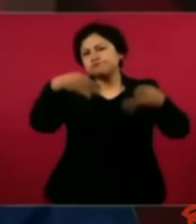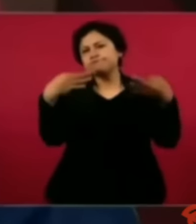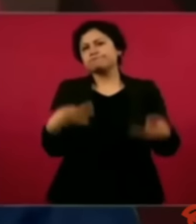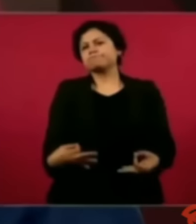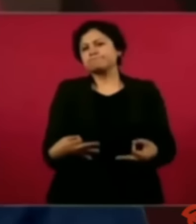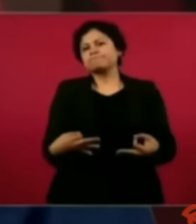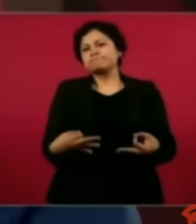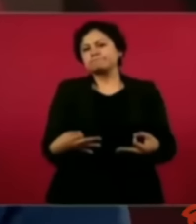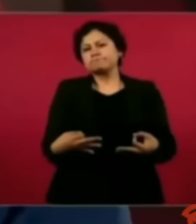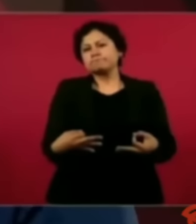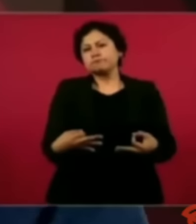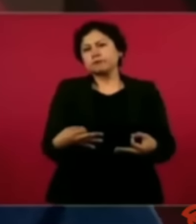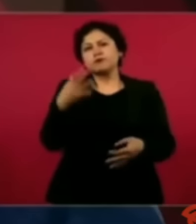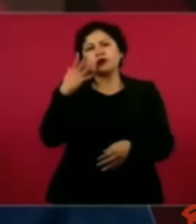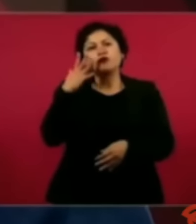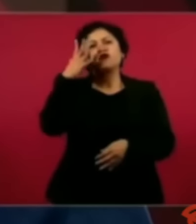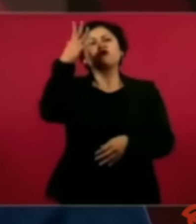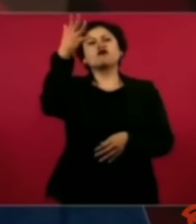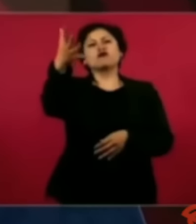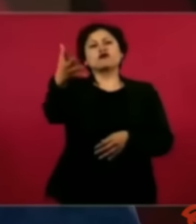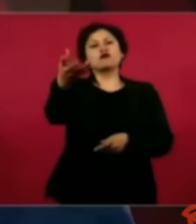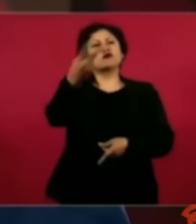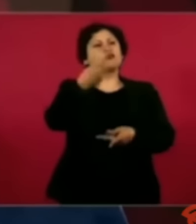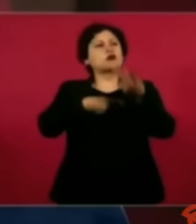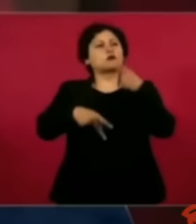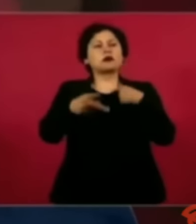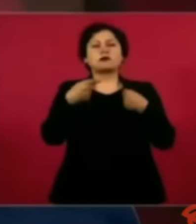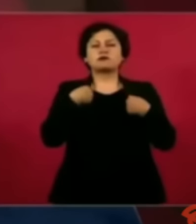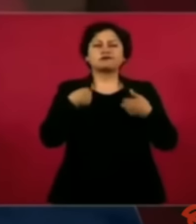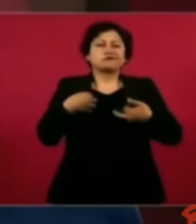para lo que me depare el destino.